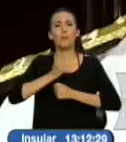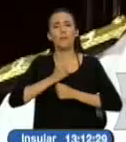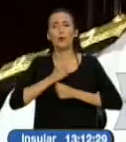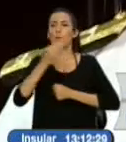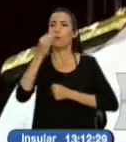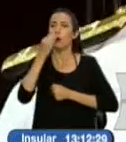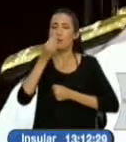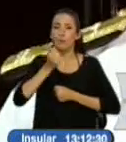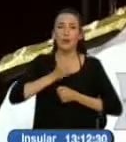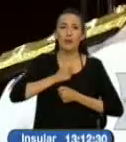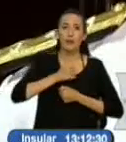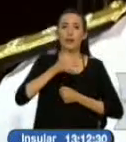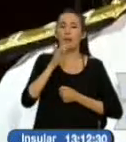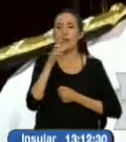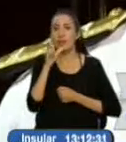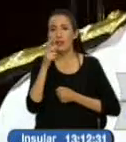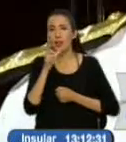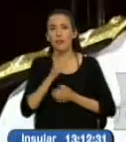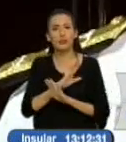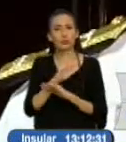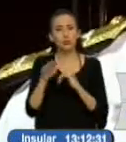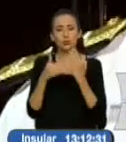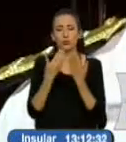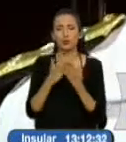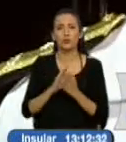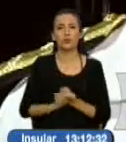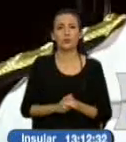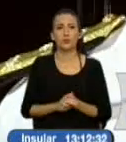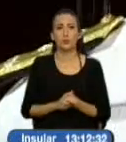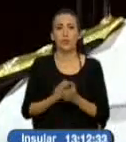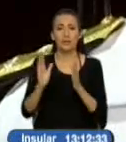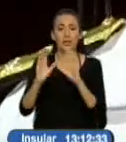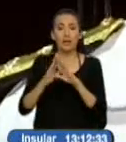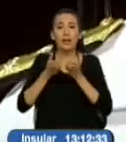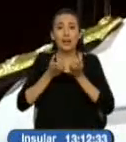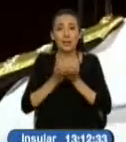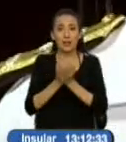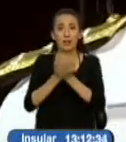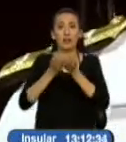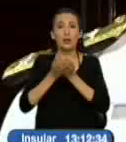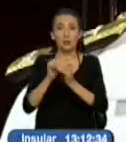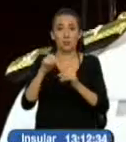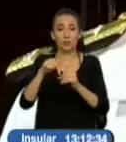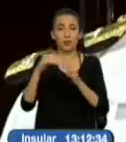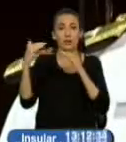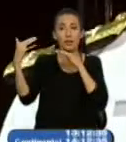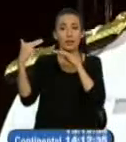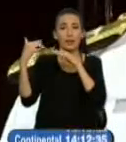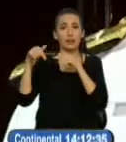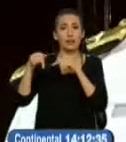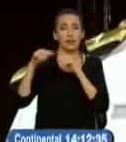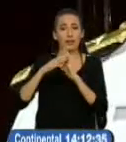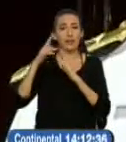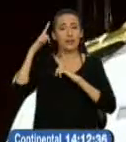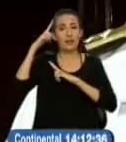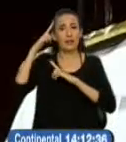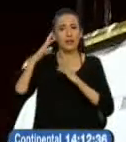sus bebidas, la cultura. Claro, este es de hecho el buque, un buque de guerra, un buque de la Armada,